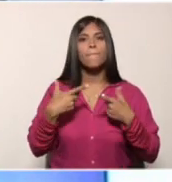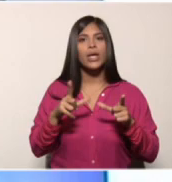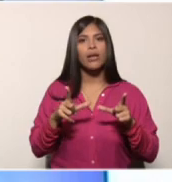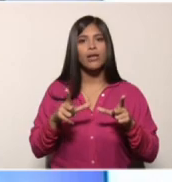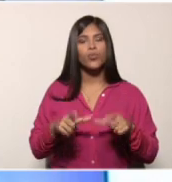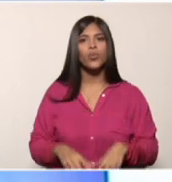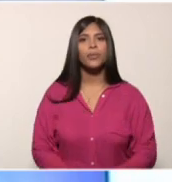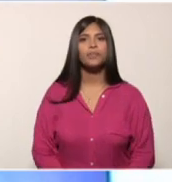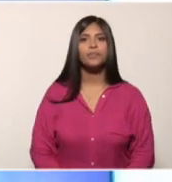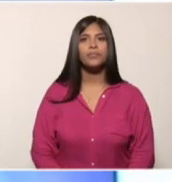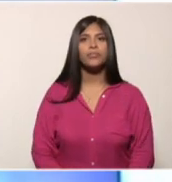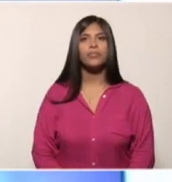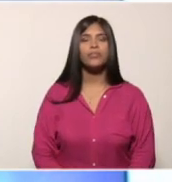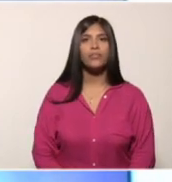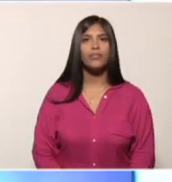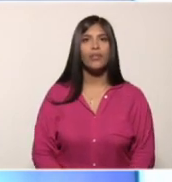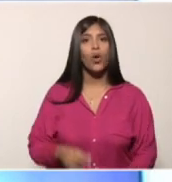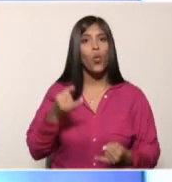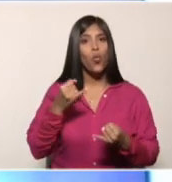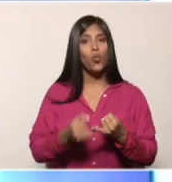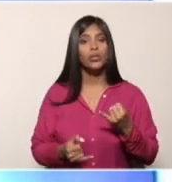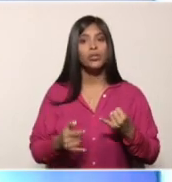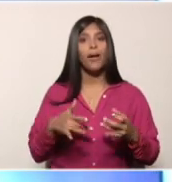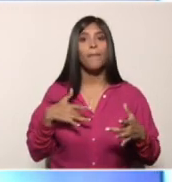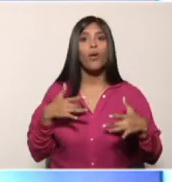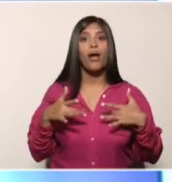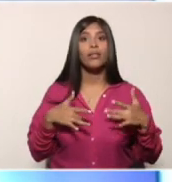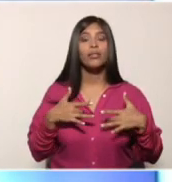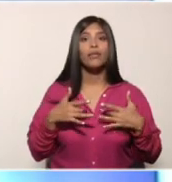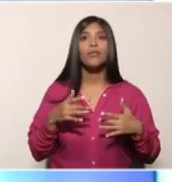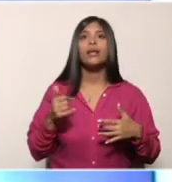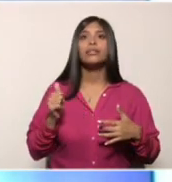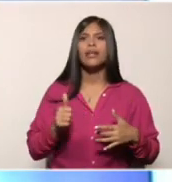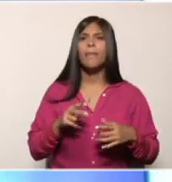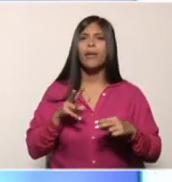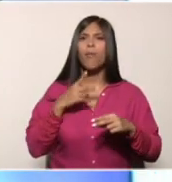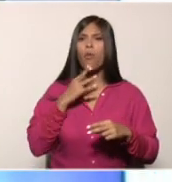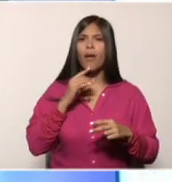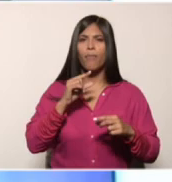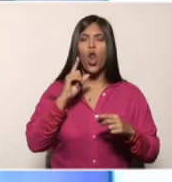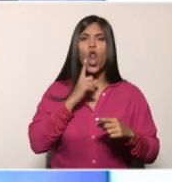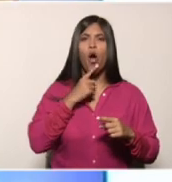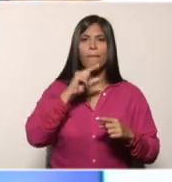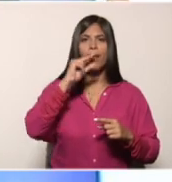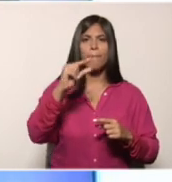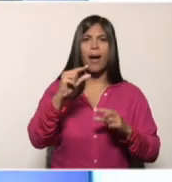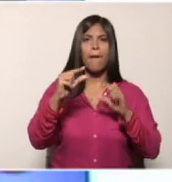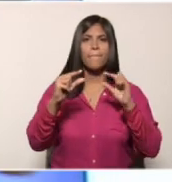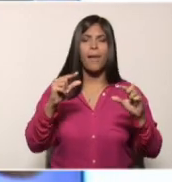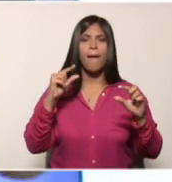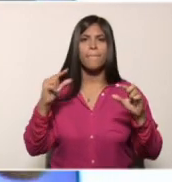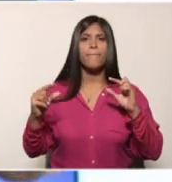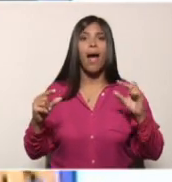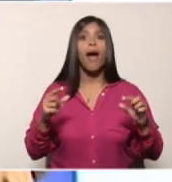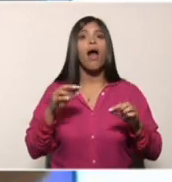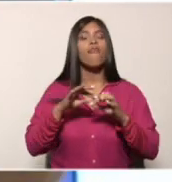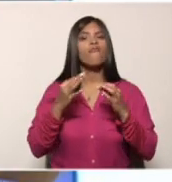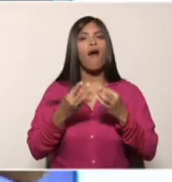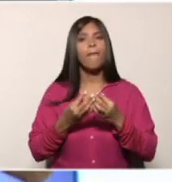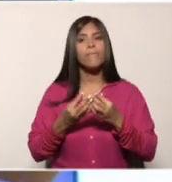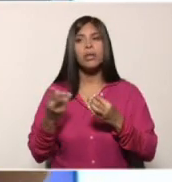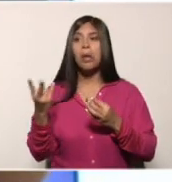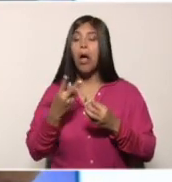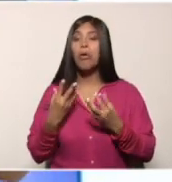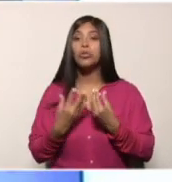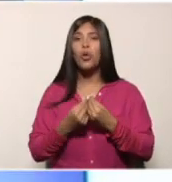último, recuerden la actividad que siempre les recomiendo. Traten de colocar etiquetas a todos los objetos en su casa. Socializamos más en familia y